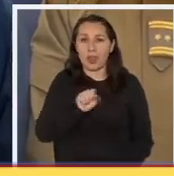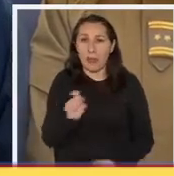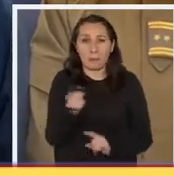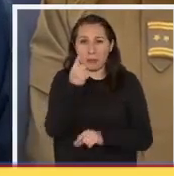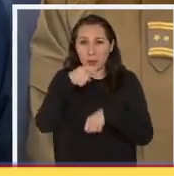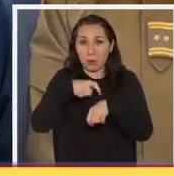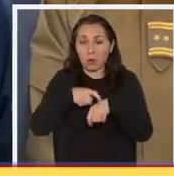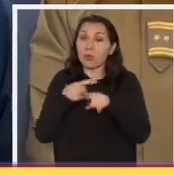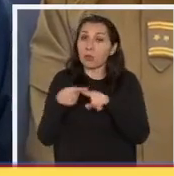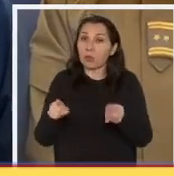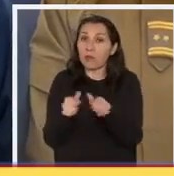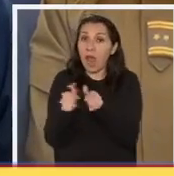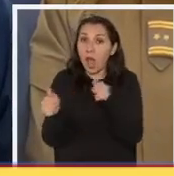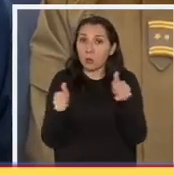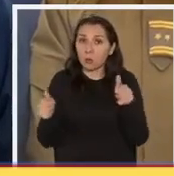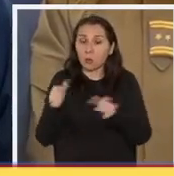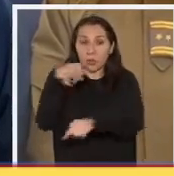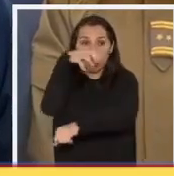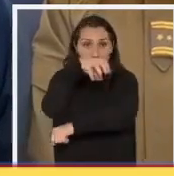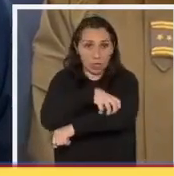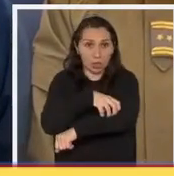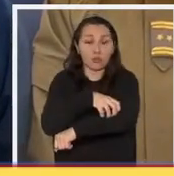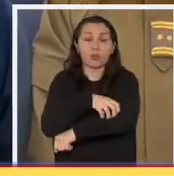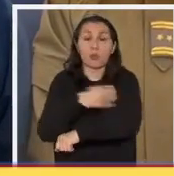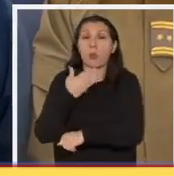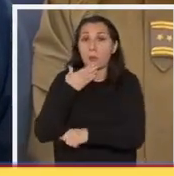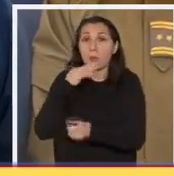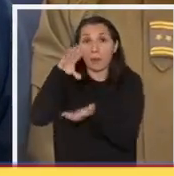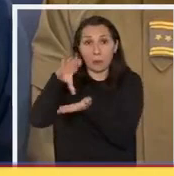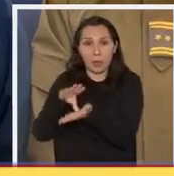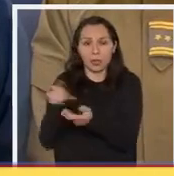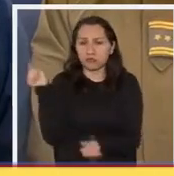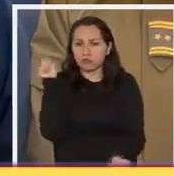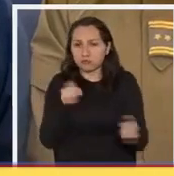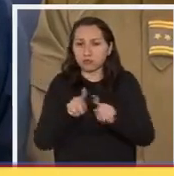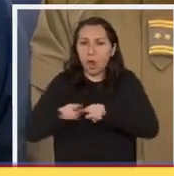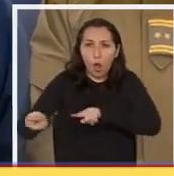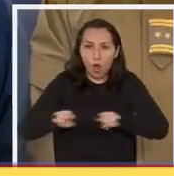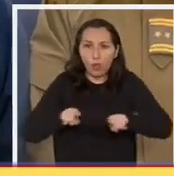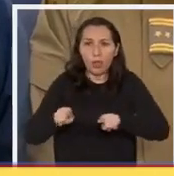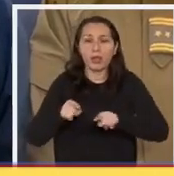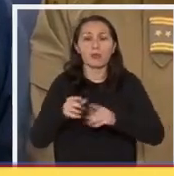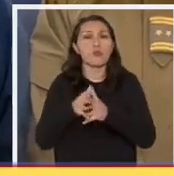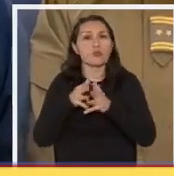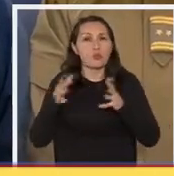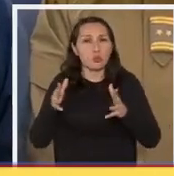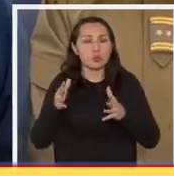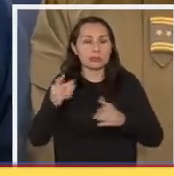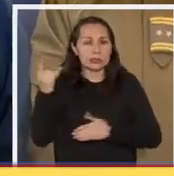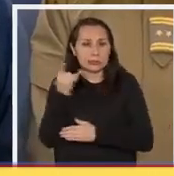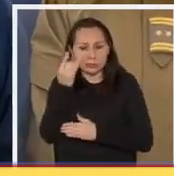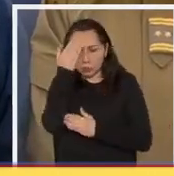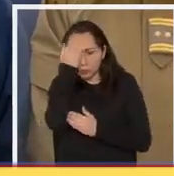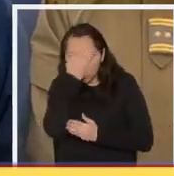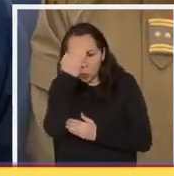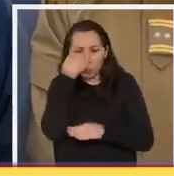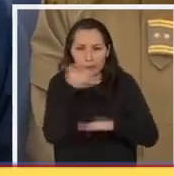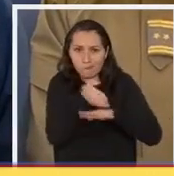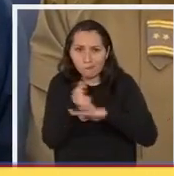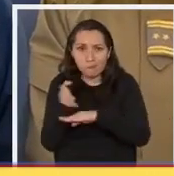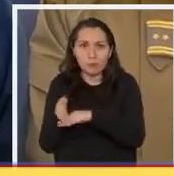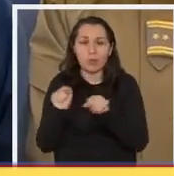primer momento, las diferentes autoridades regionales y también nacionales han estado coordinadas y desplegadas con mucho sentido de urgencia.